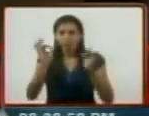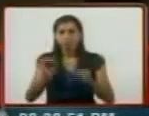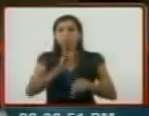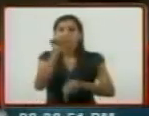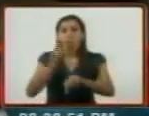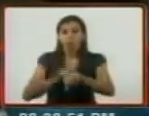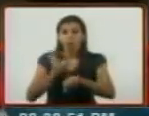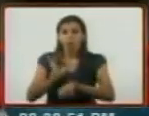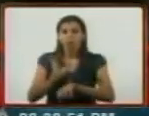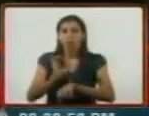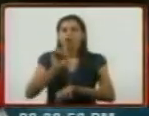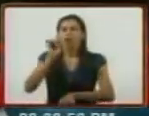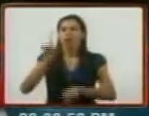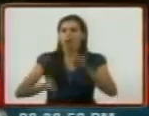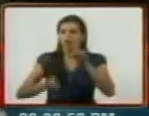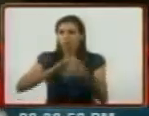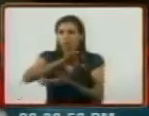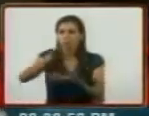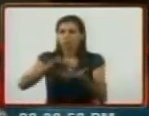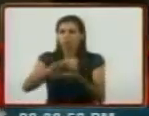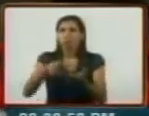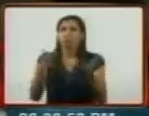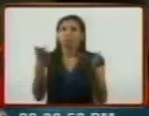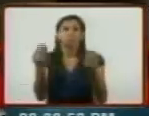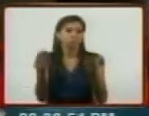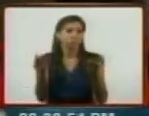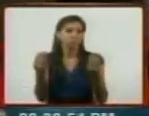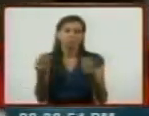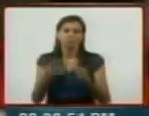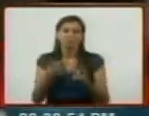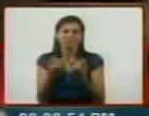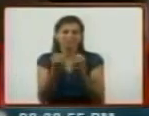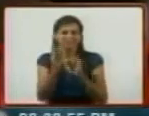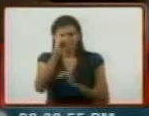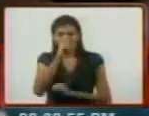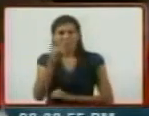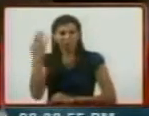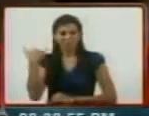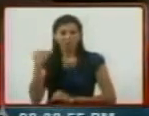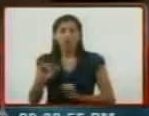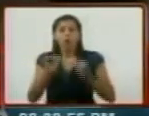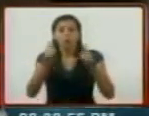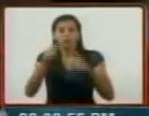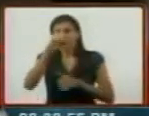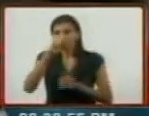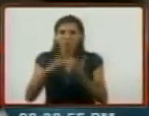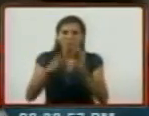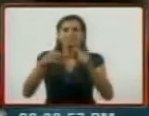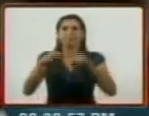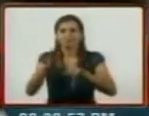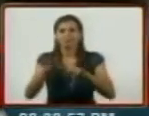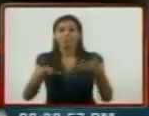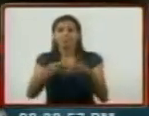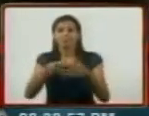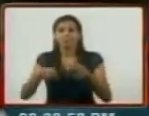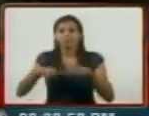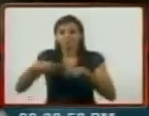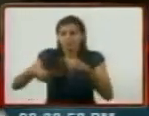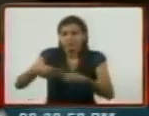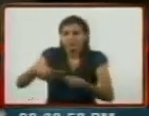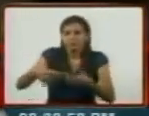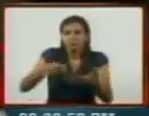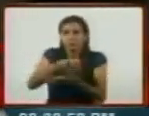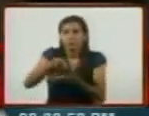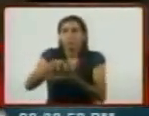que algunos problemas de sobredemanda que surgieron a finales del año pasado y principios de este año, bueno, han generado allí una situación